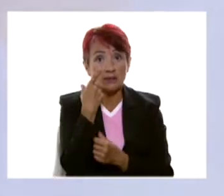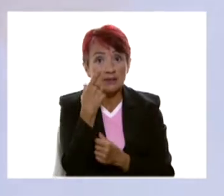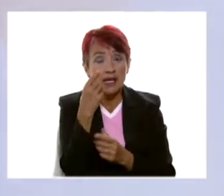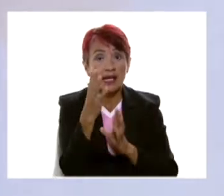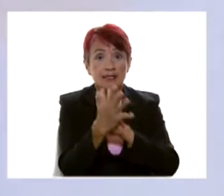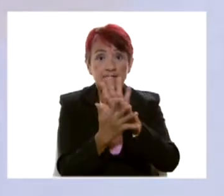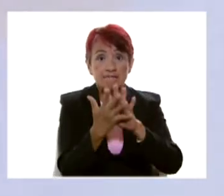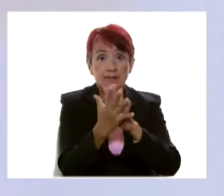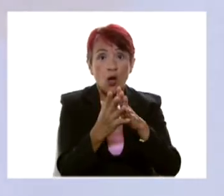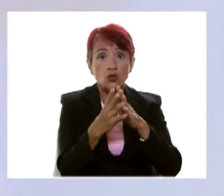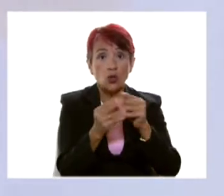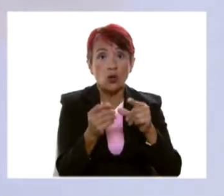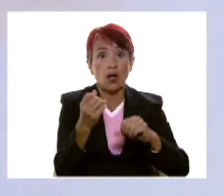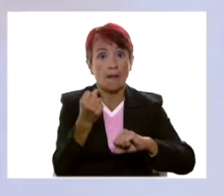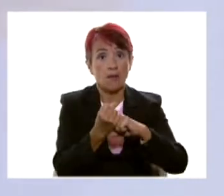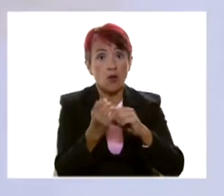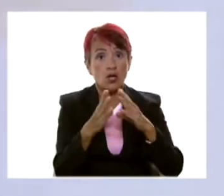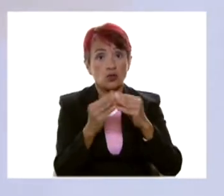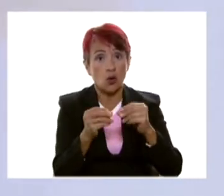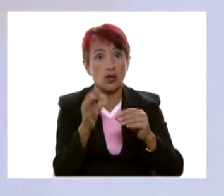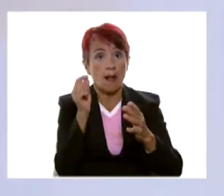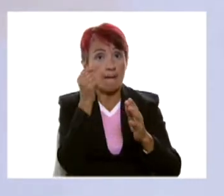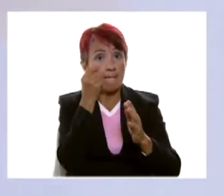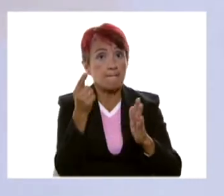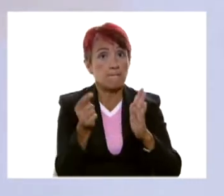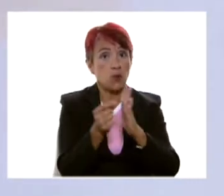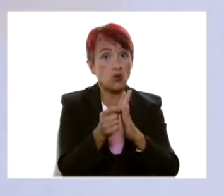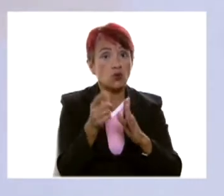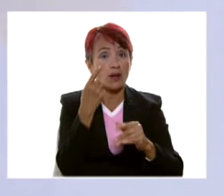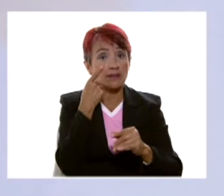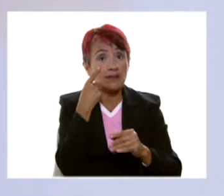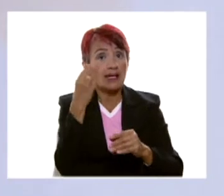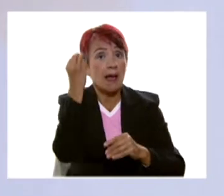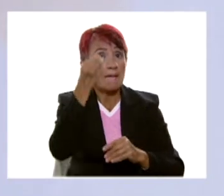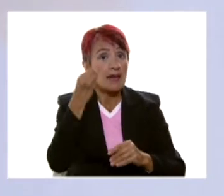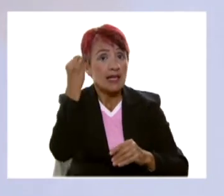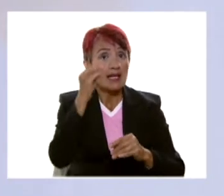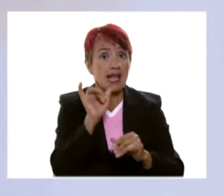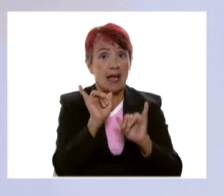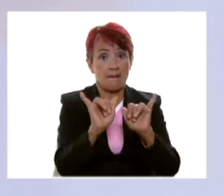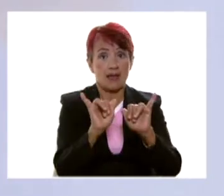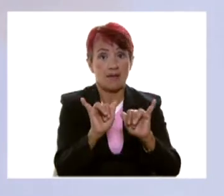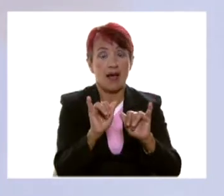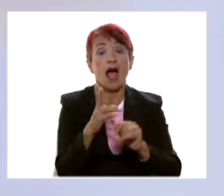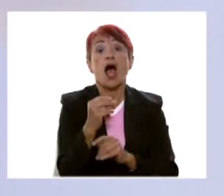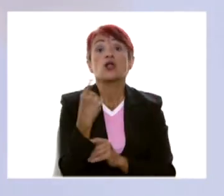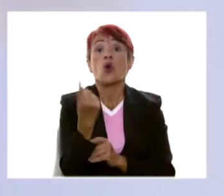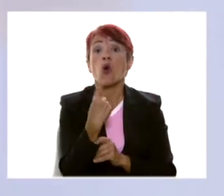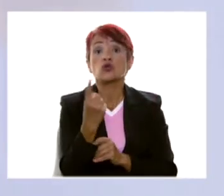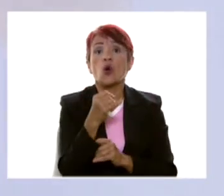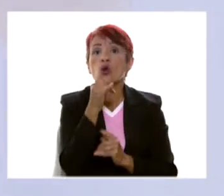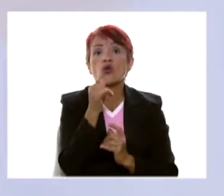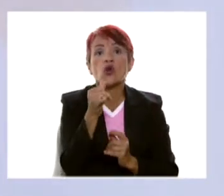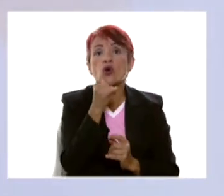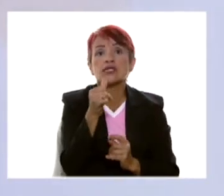esa noticia y luego va a omitir su punto de vista, sus comentarios de la misma. No solamente tiene que ser una noticia fuerte, sino también puede